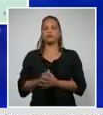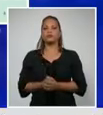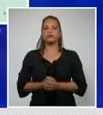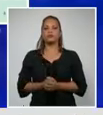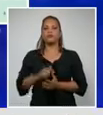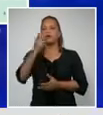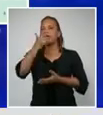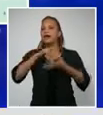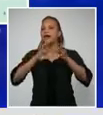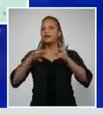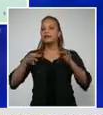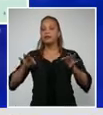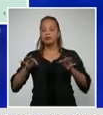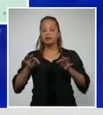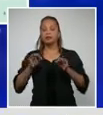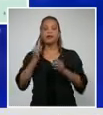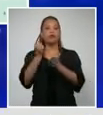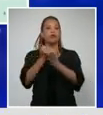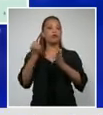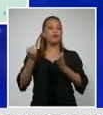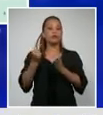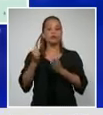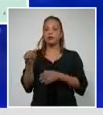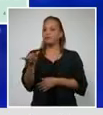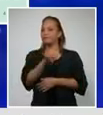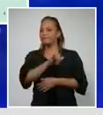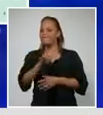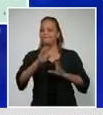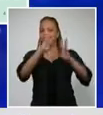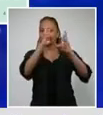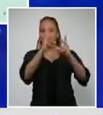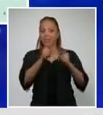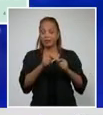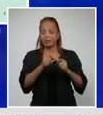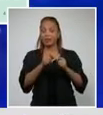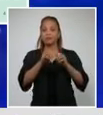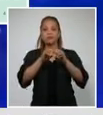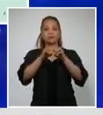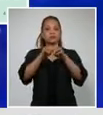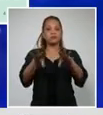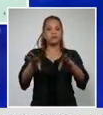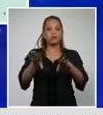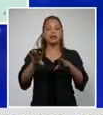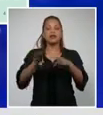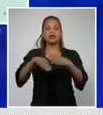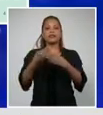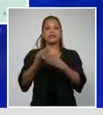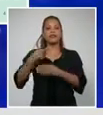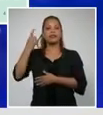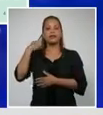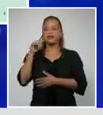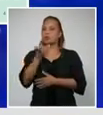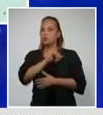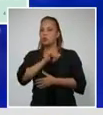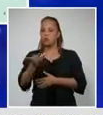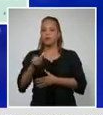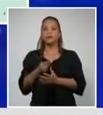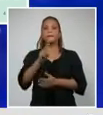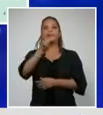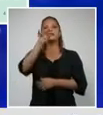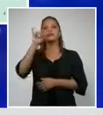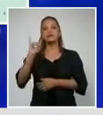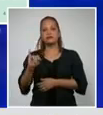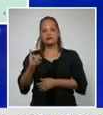Artemisa confirma la misma cifra de casos autóctonos que el día anterior, 26,